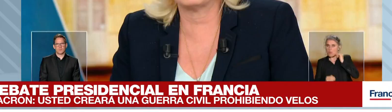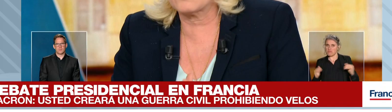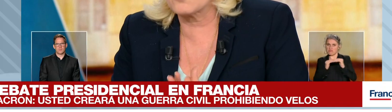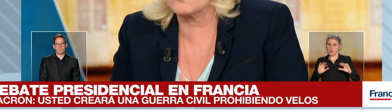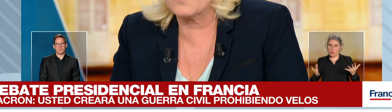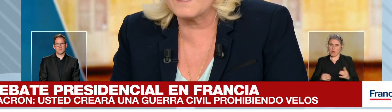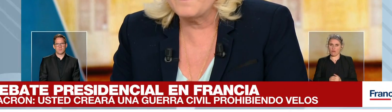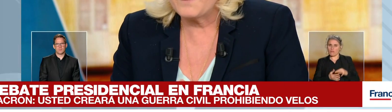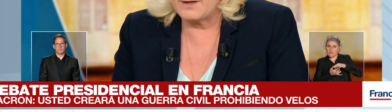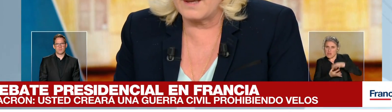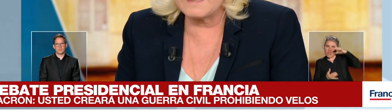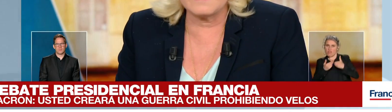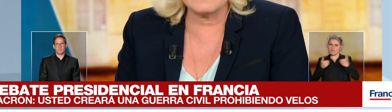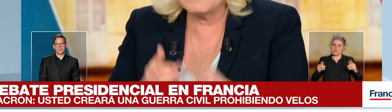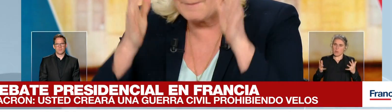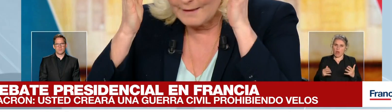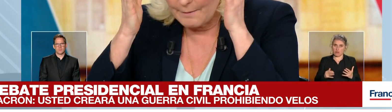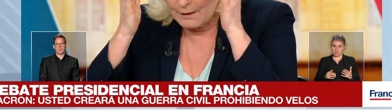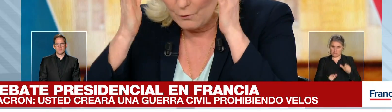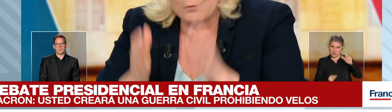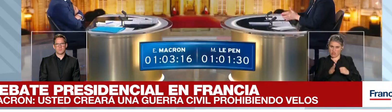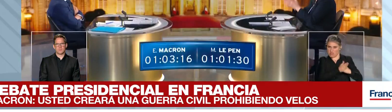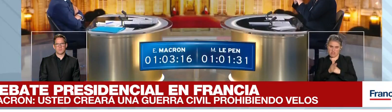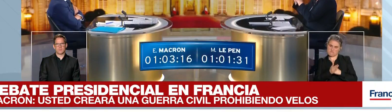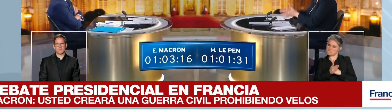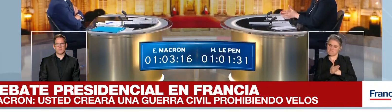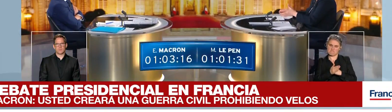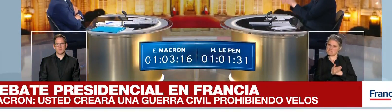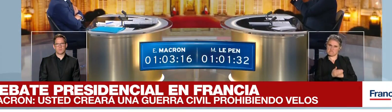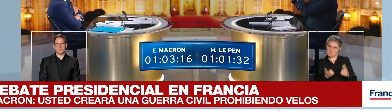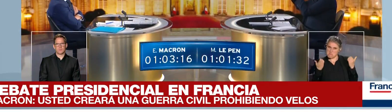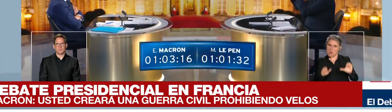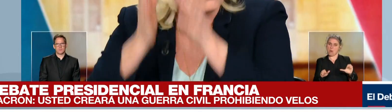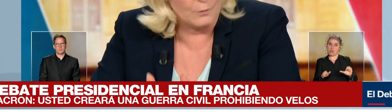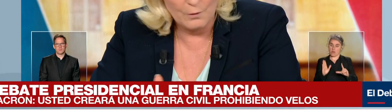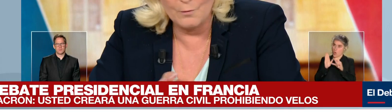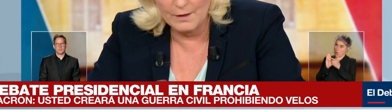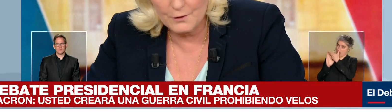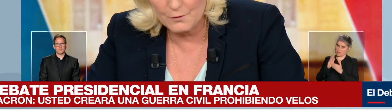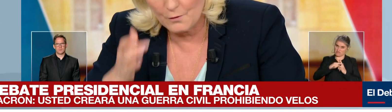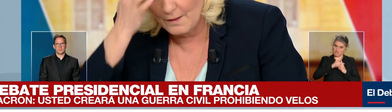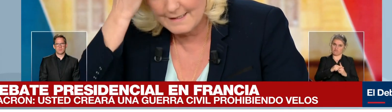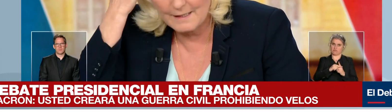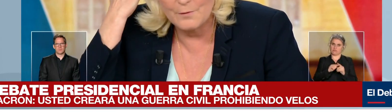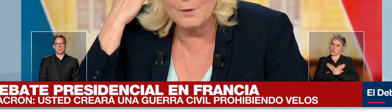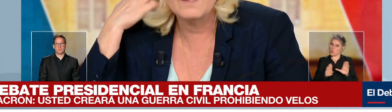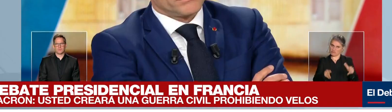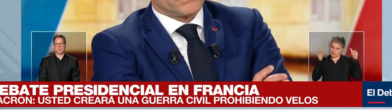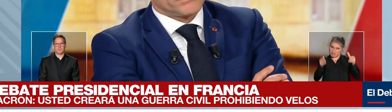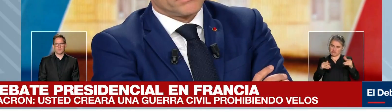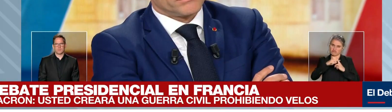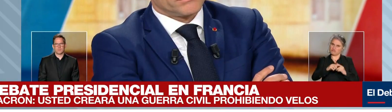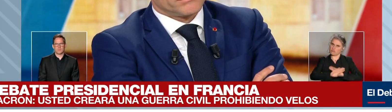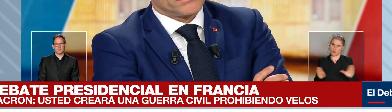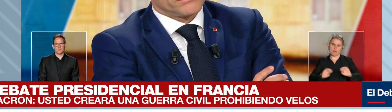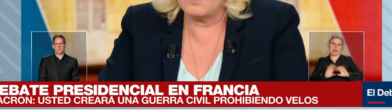entre hombres y mujeres, defender la laicidad, oponerse a estos islamistas. Es esto mediante una ley que está dirigida a ellos y que solamente